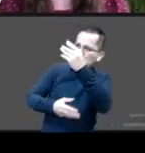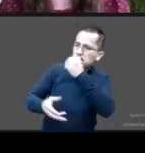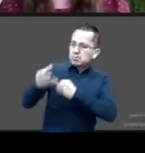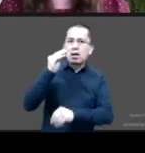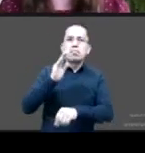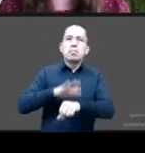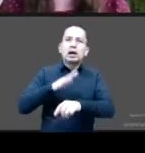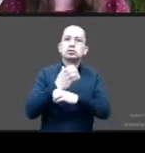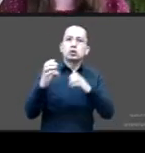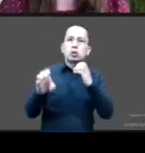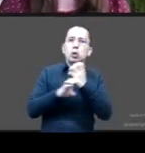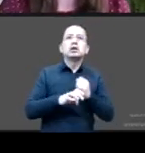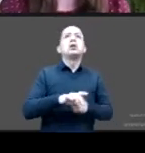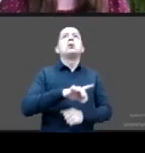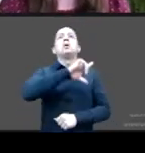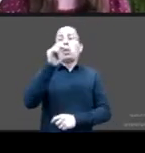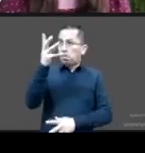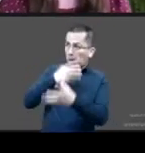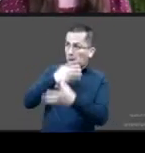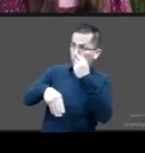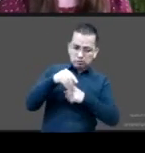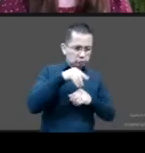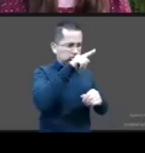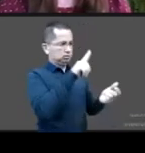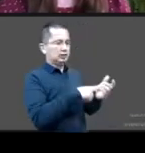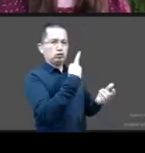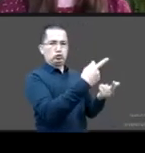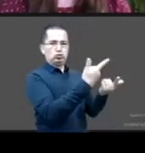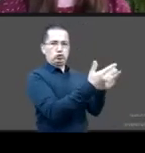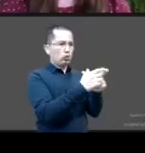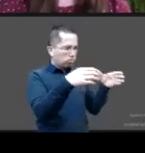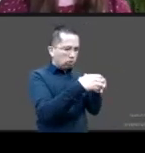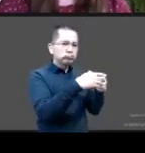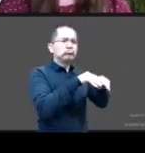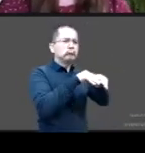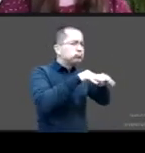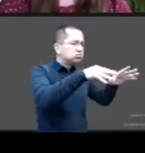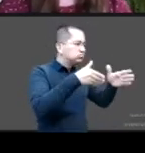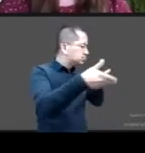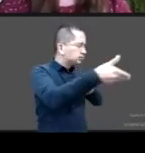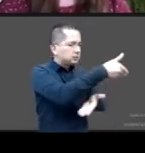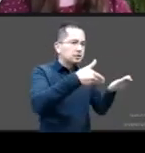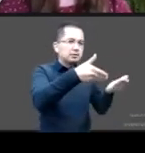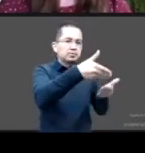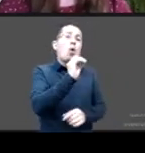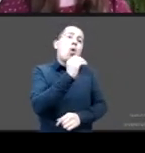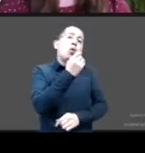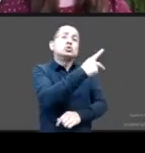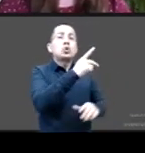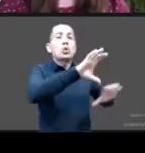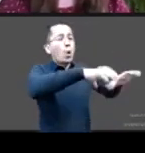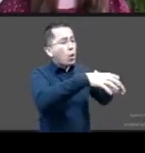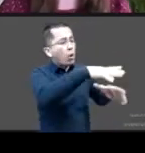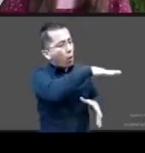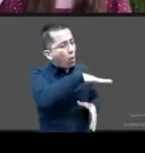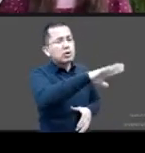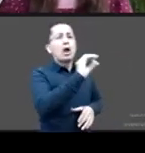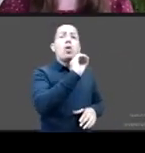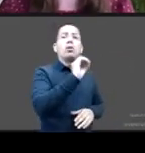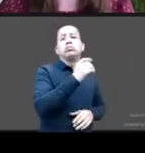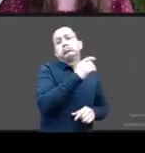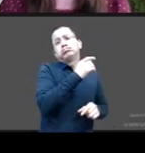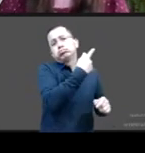parroquias o inclusive en sus grupos tenemos una iniciativa de igual forma que se llama